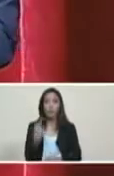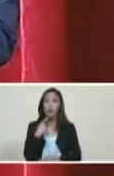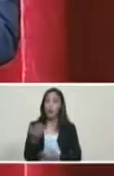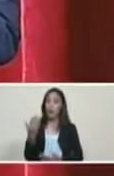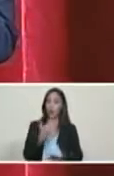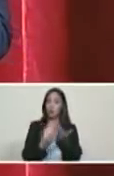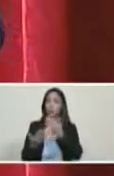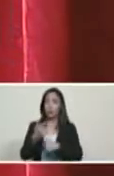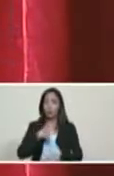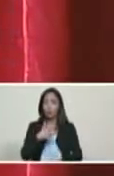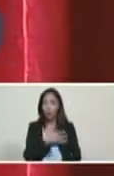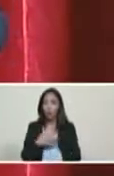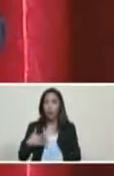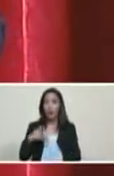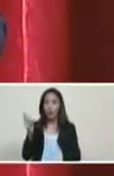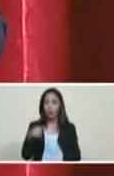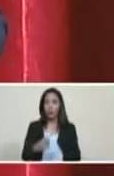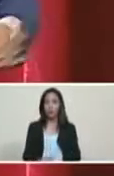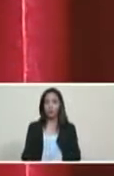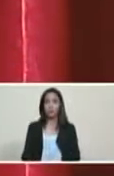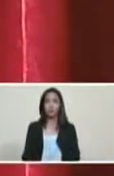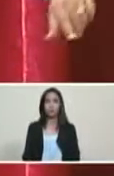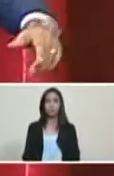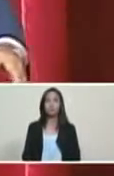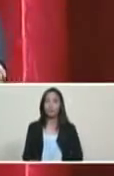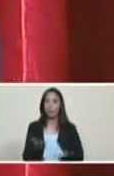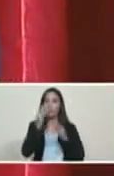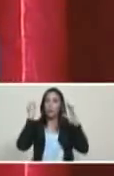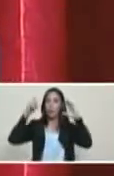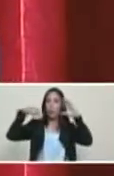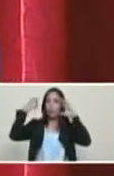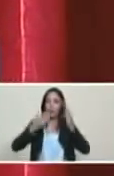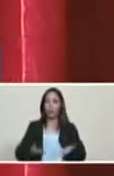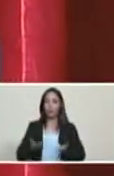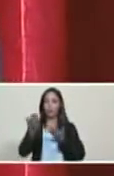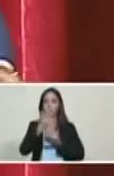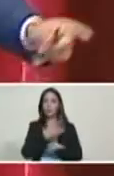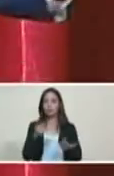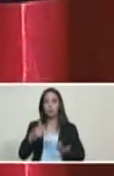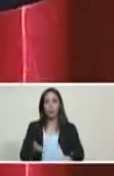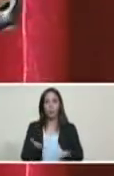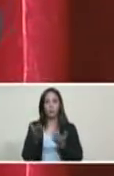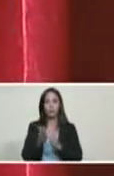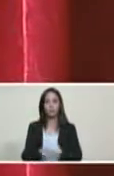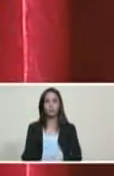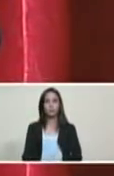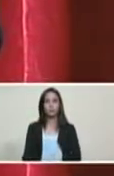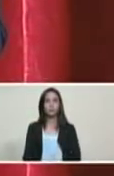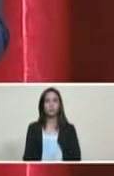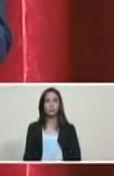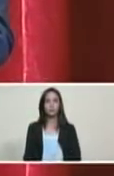quieras, yo lo quiero. Vamos a escuchar a Bruno Rodríguez, ¿verdad? Adelante, video.